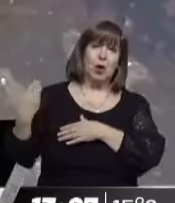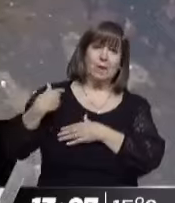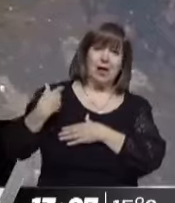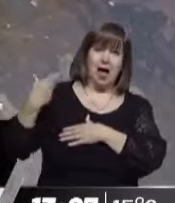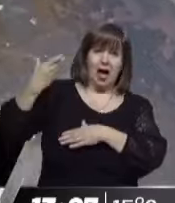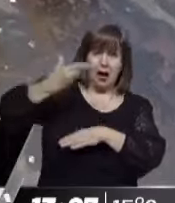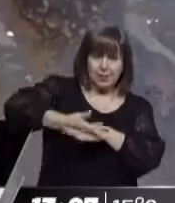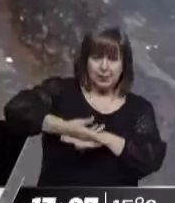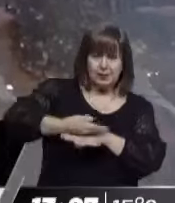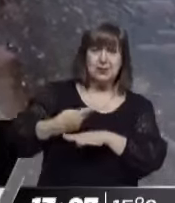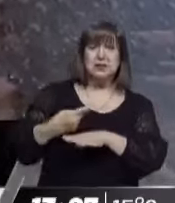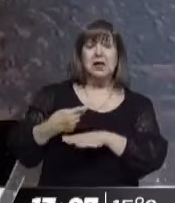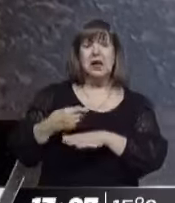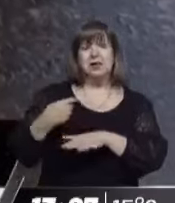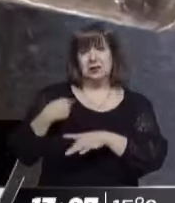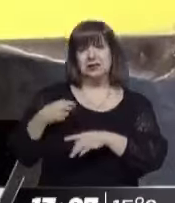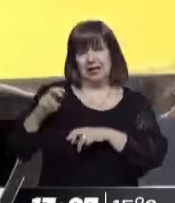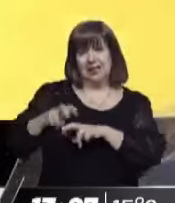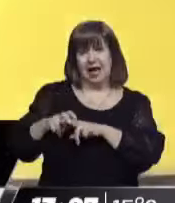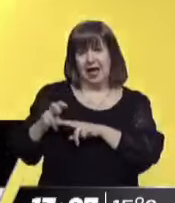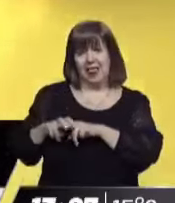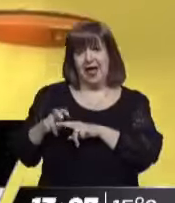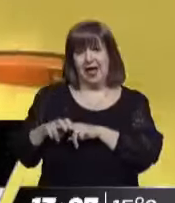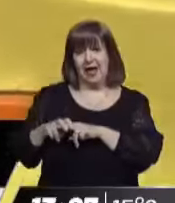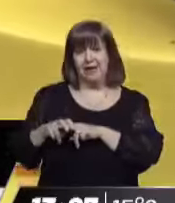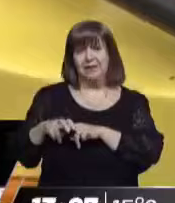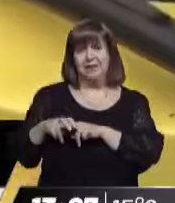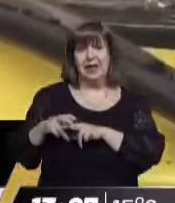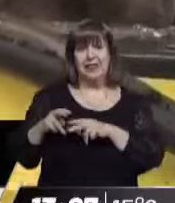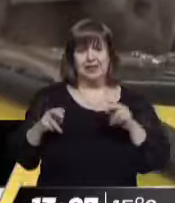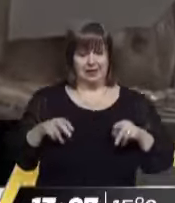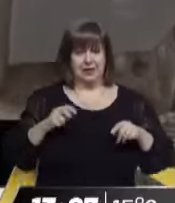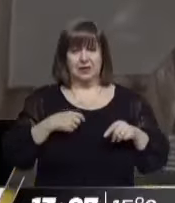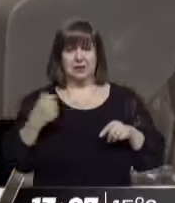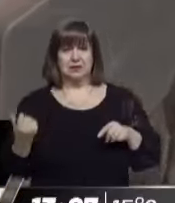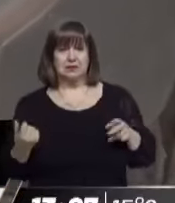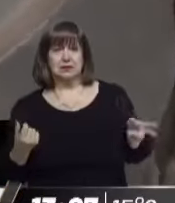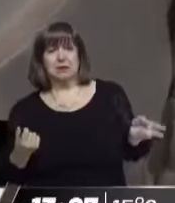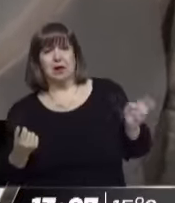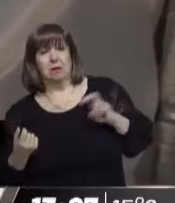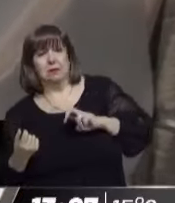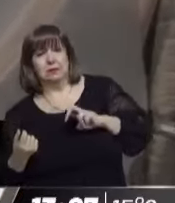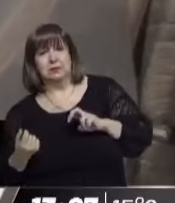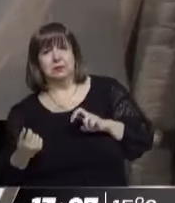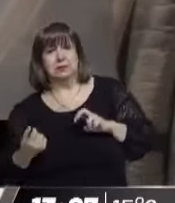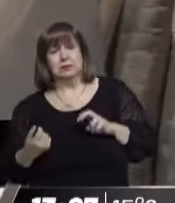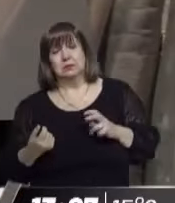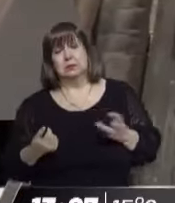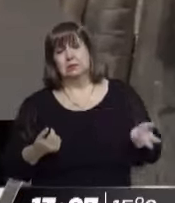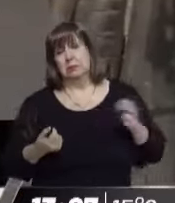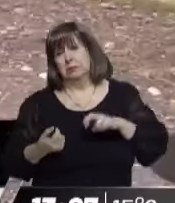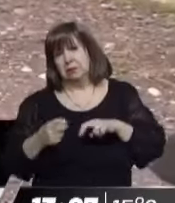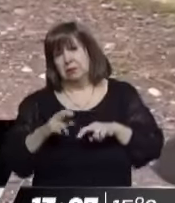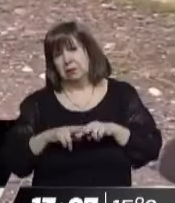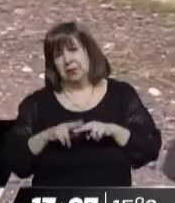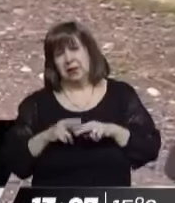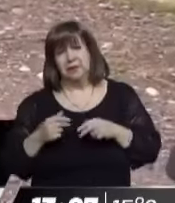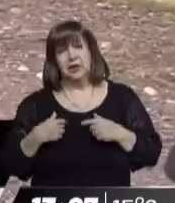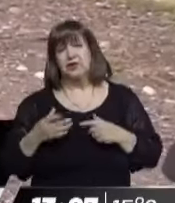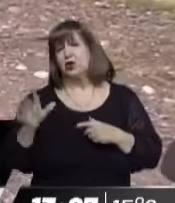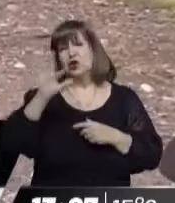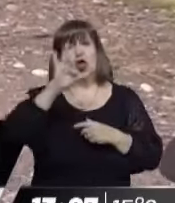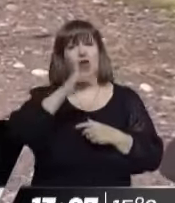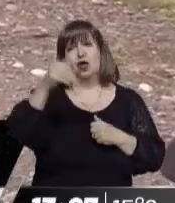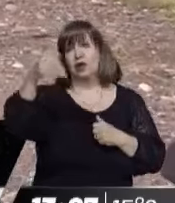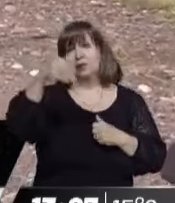piernas porque venía sentada, pero del lado del pasillo también, pero cayó hacia su derecha, o sea, en mis pies. Yo viajo todos